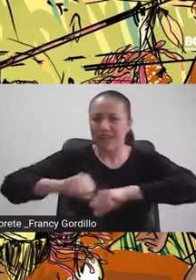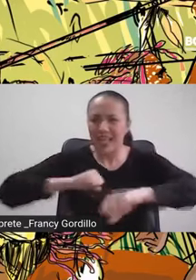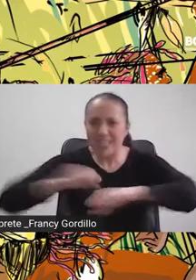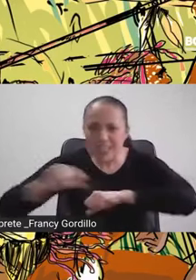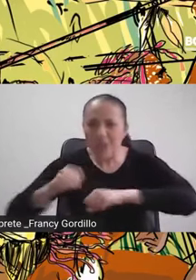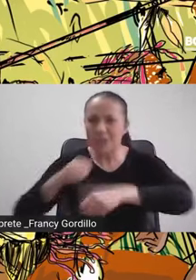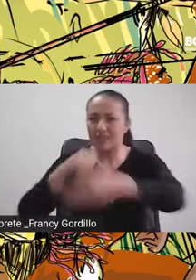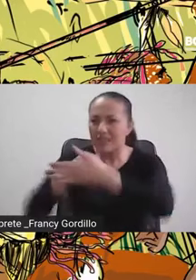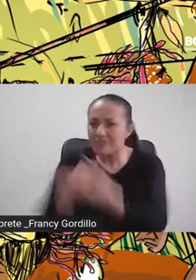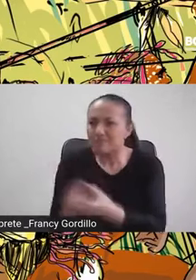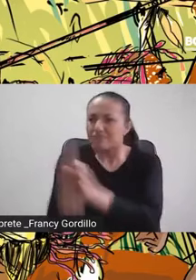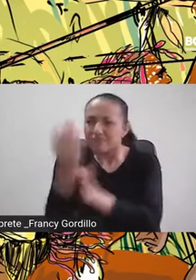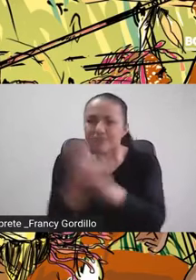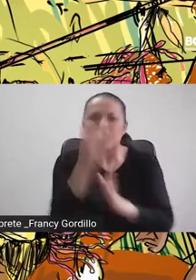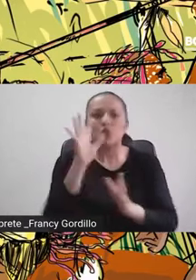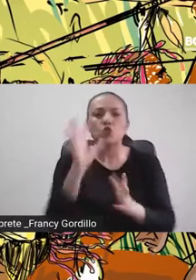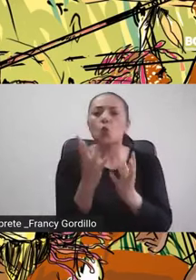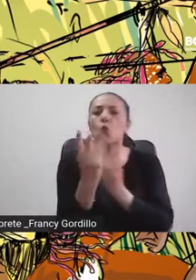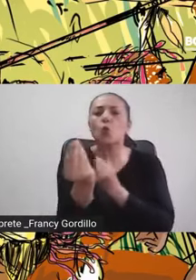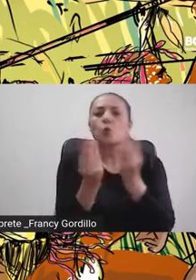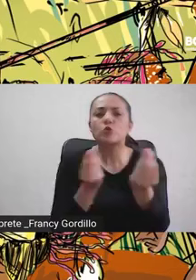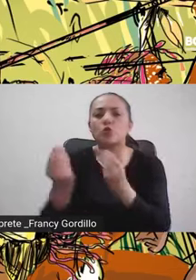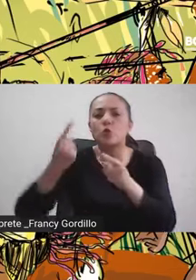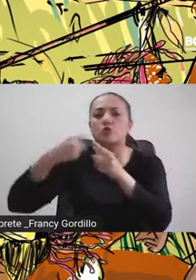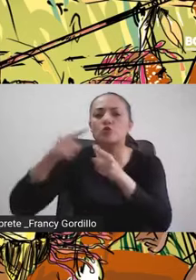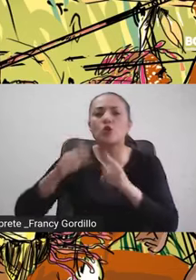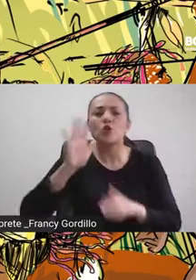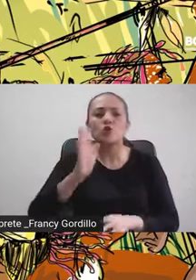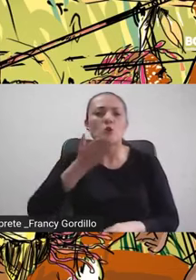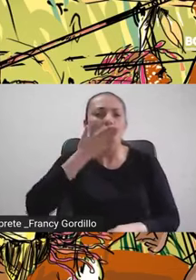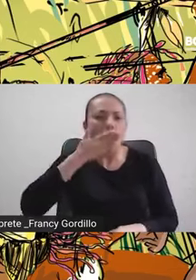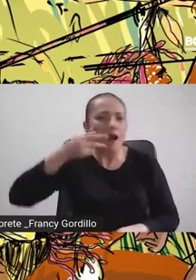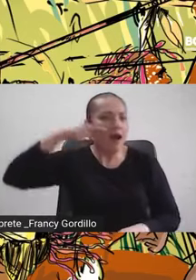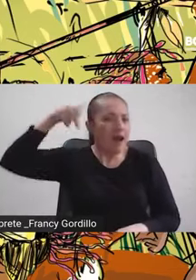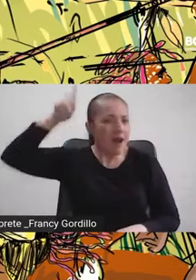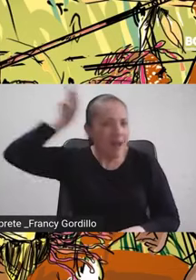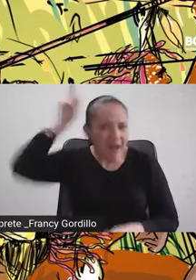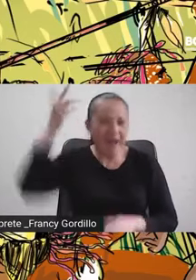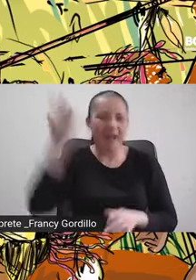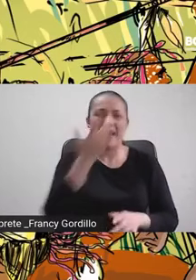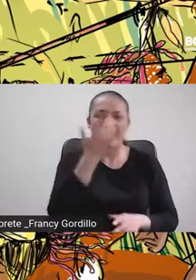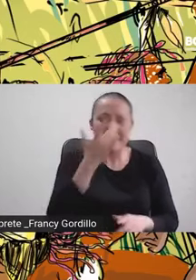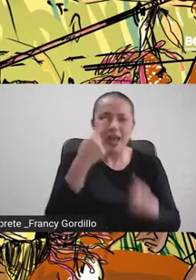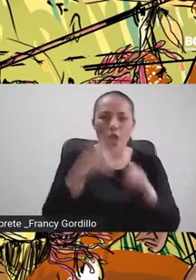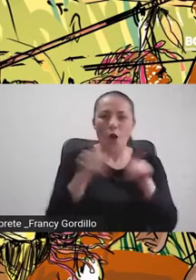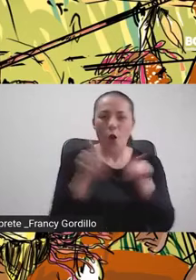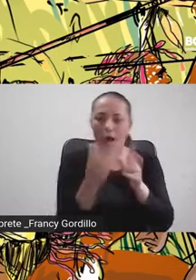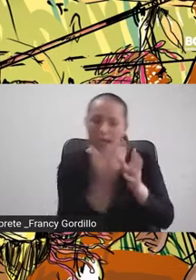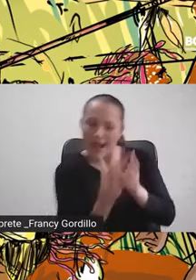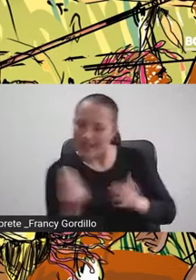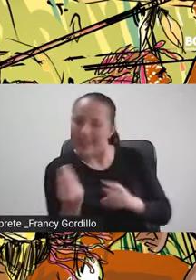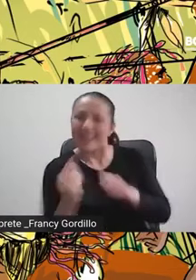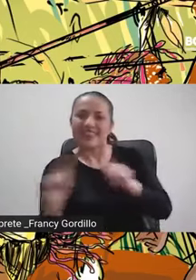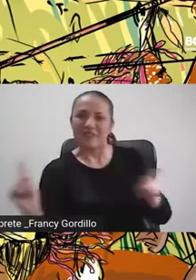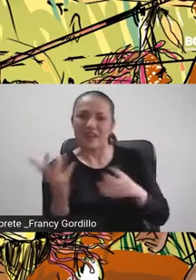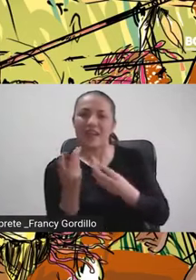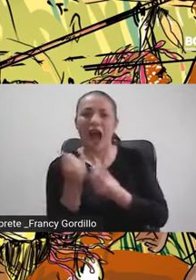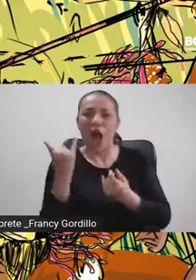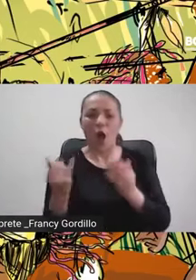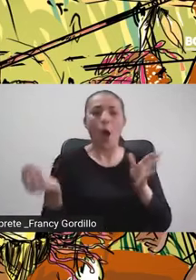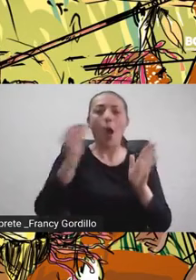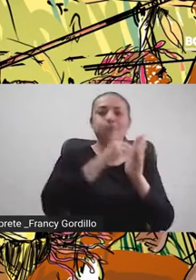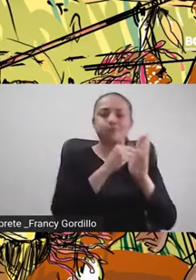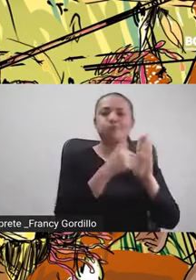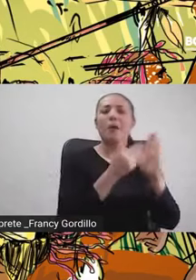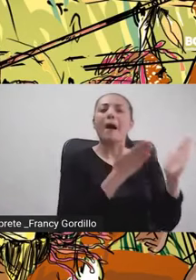grupos étnicos y pueblos étnicamente diferenciales, como ahora se conocen dentro del marco del Plan de Desarrollo Distrital,